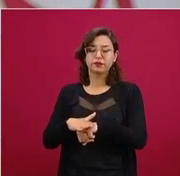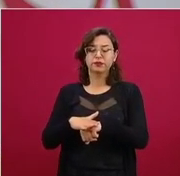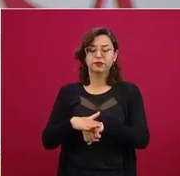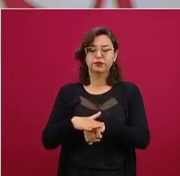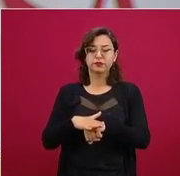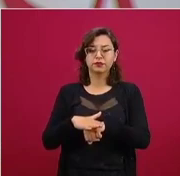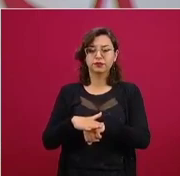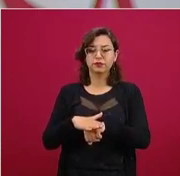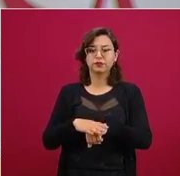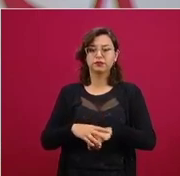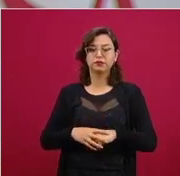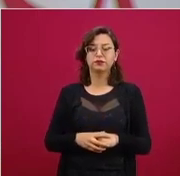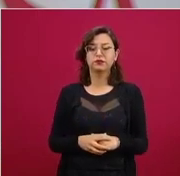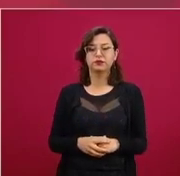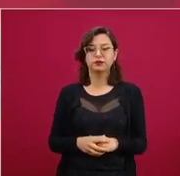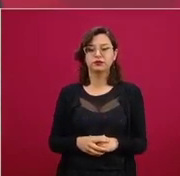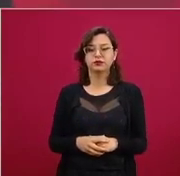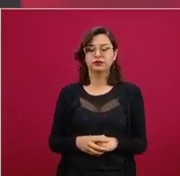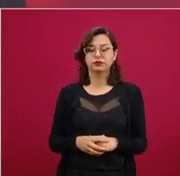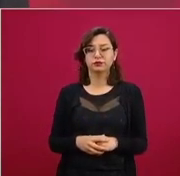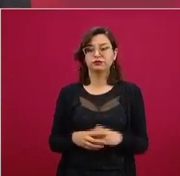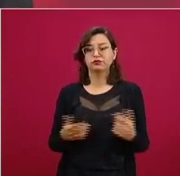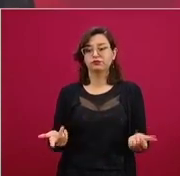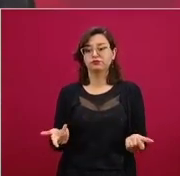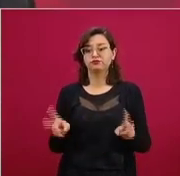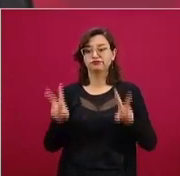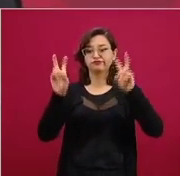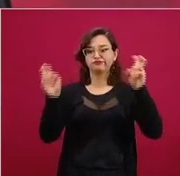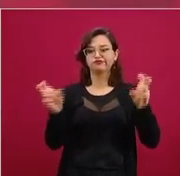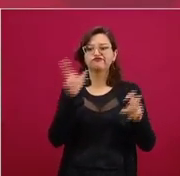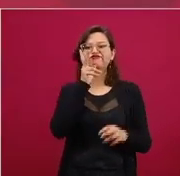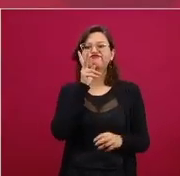decirles que con la caída en el precio del petróleo